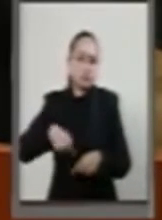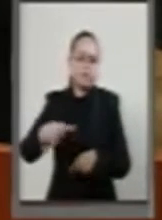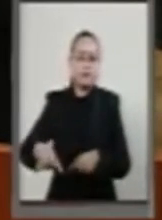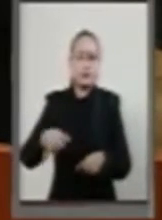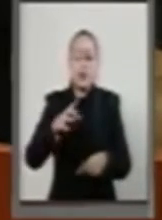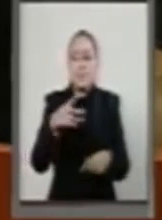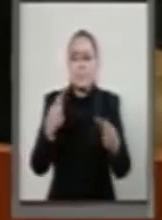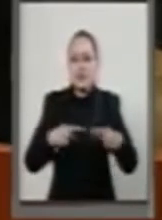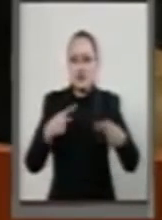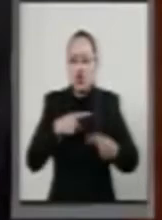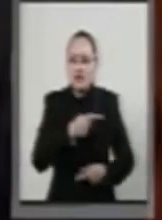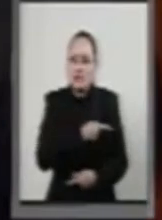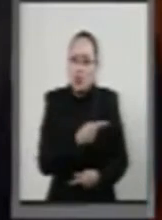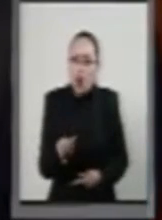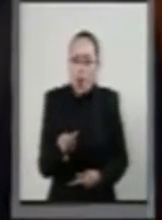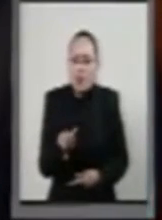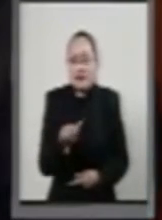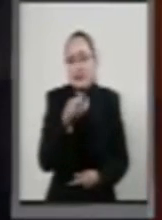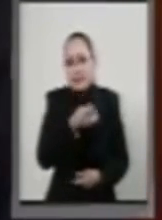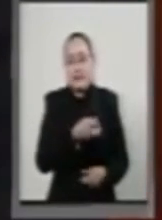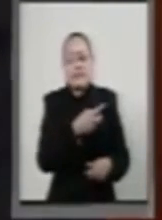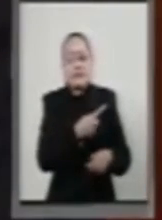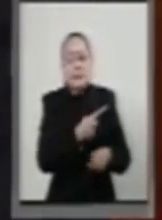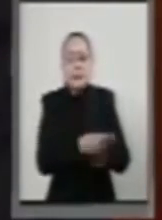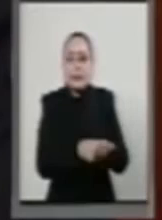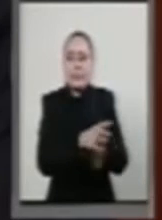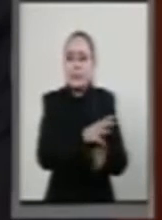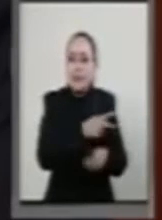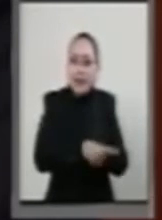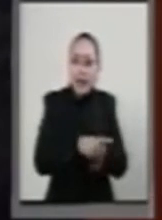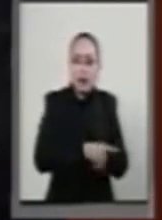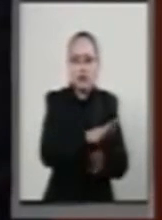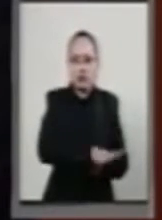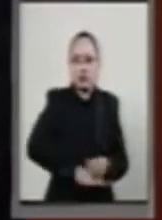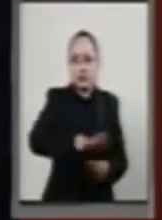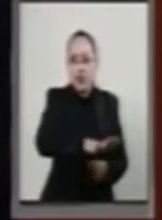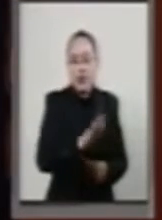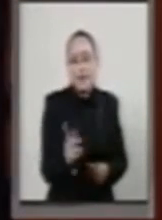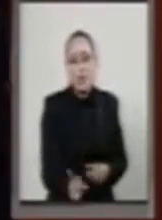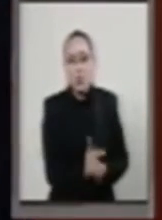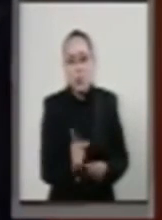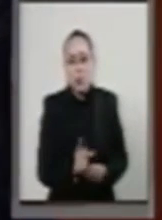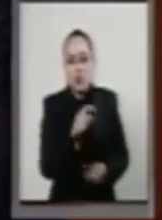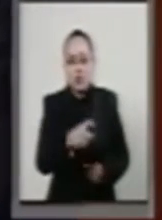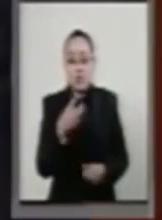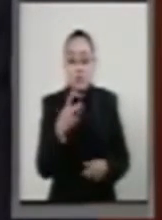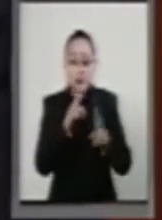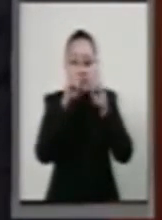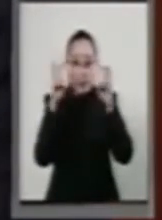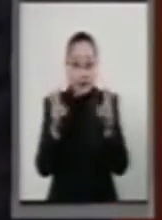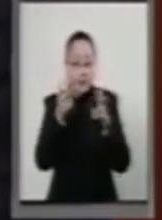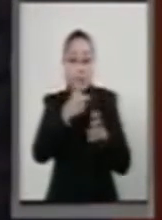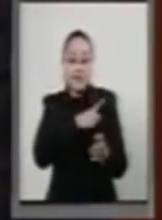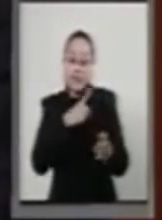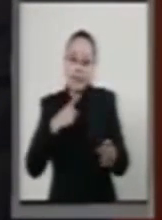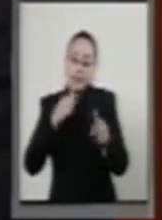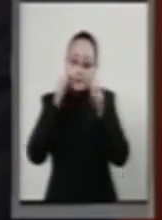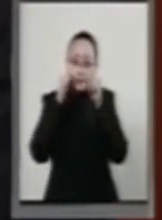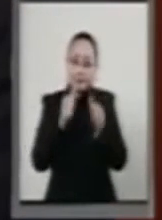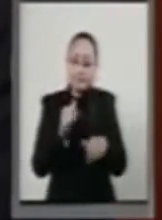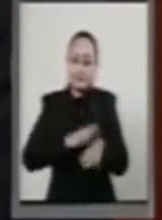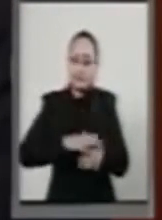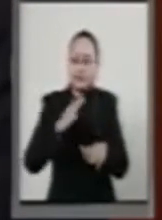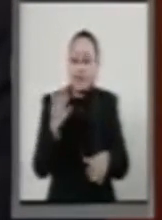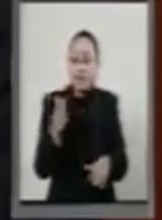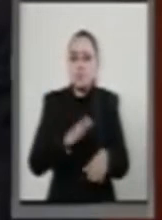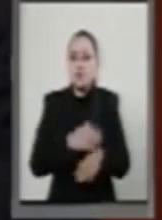a las personas pobres en las zonas rurales. Lo anterior es un tema que debe de ser atendido, pues